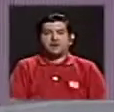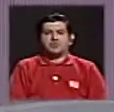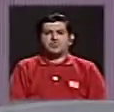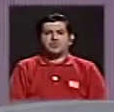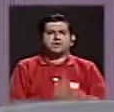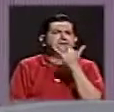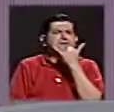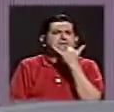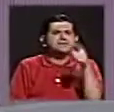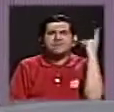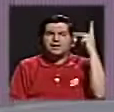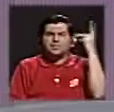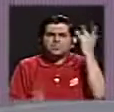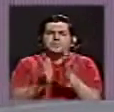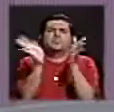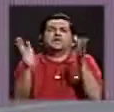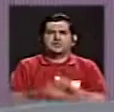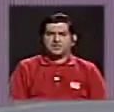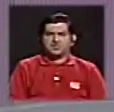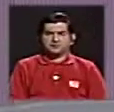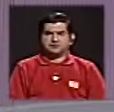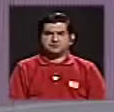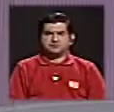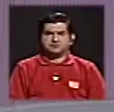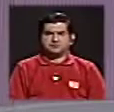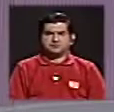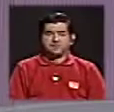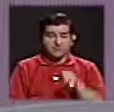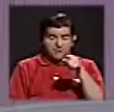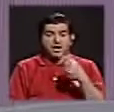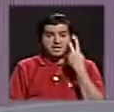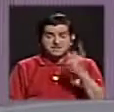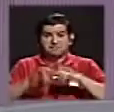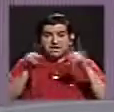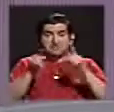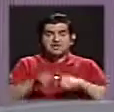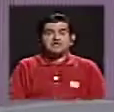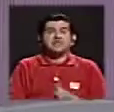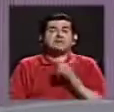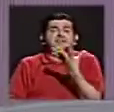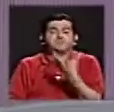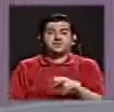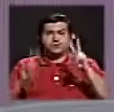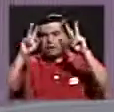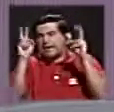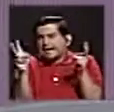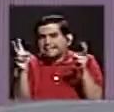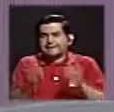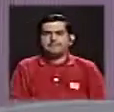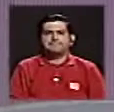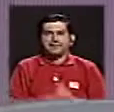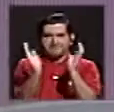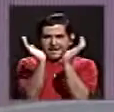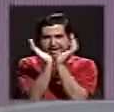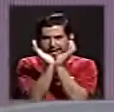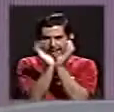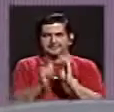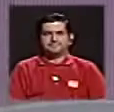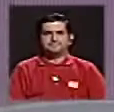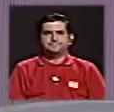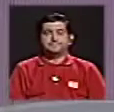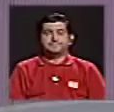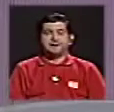ha ocurrido con esas políticas públicas? Y que se ve en distintas expresiones. Por ejemplo, el tema de la caja. El tema